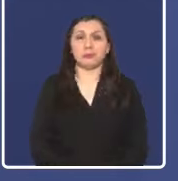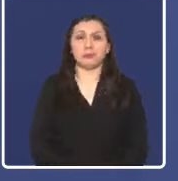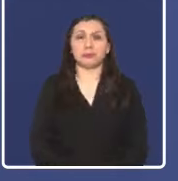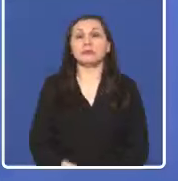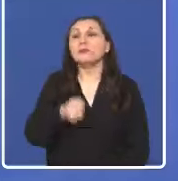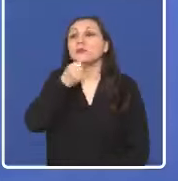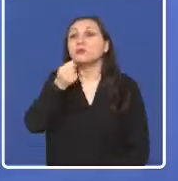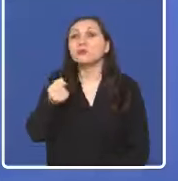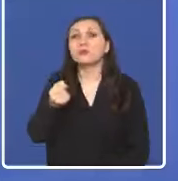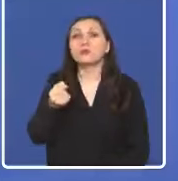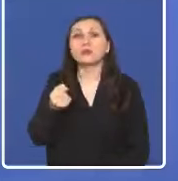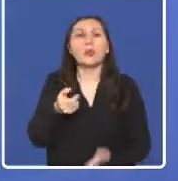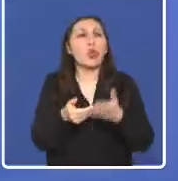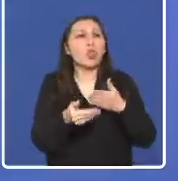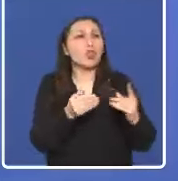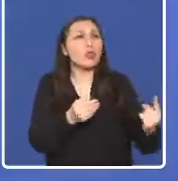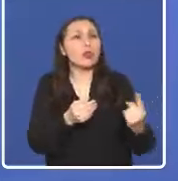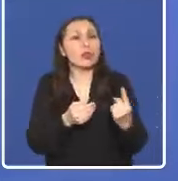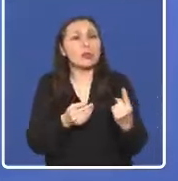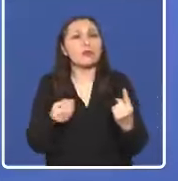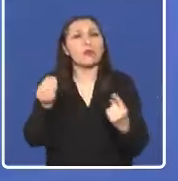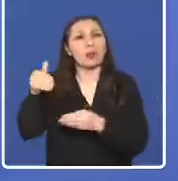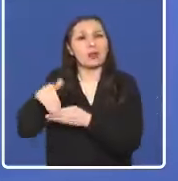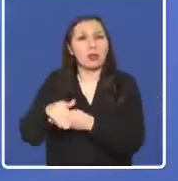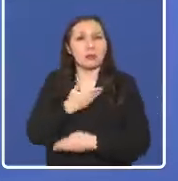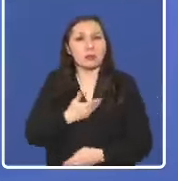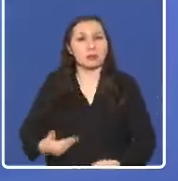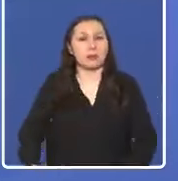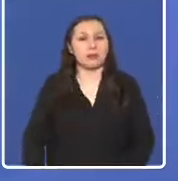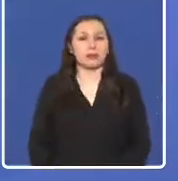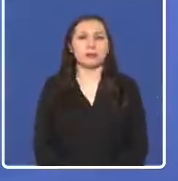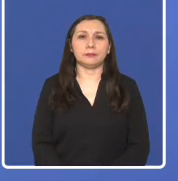¿Qué tal, presidente? Buenas tardes. ¿Por dónde, por favor?